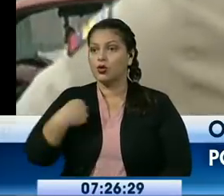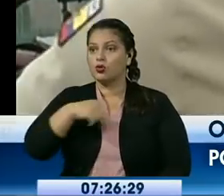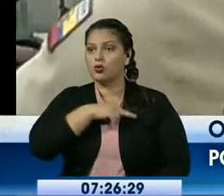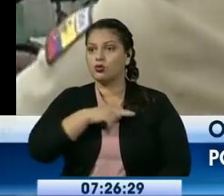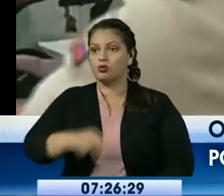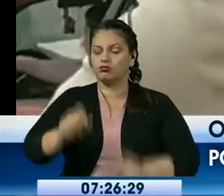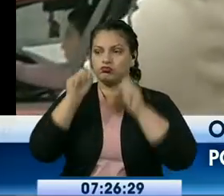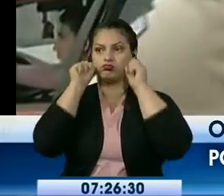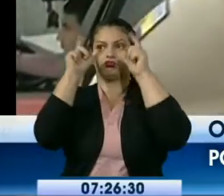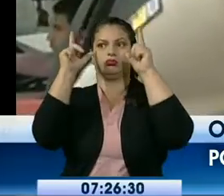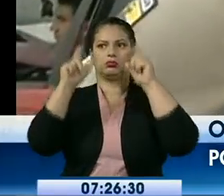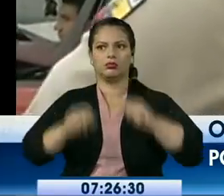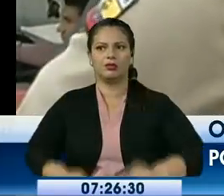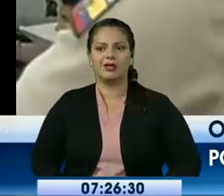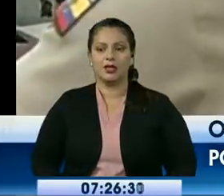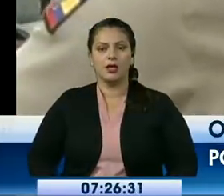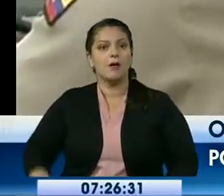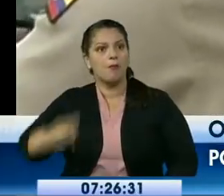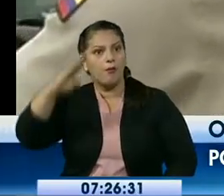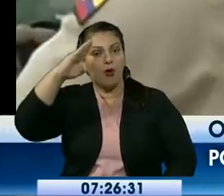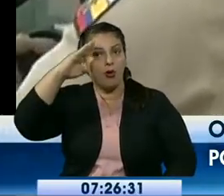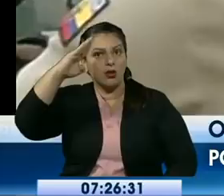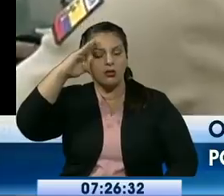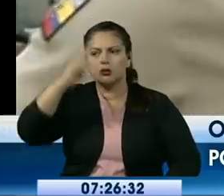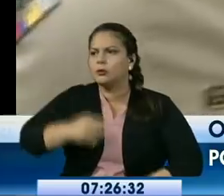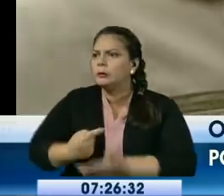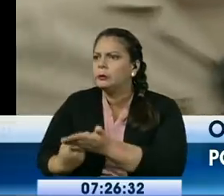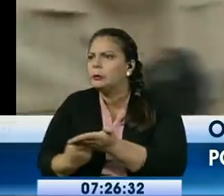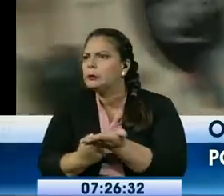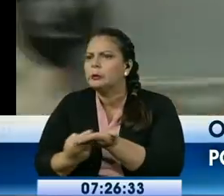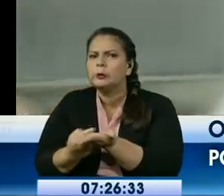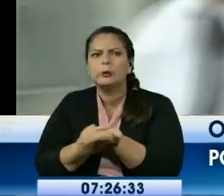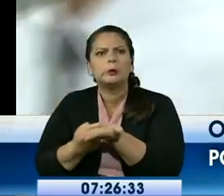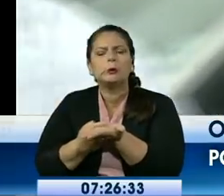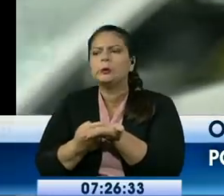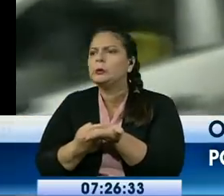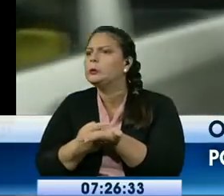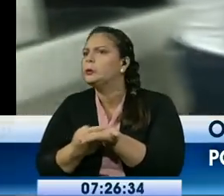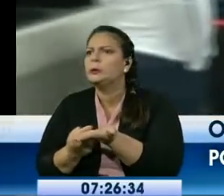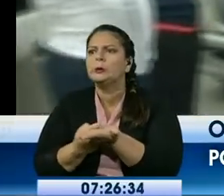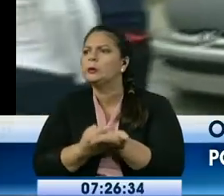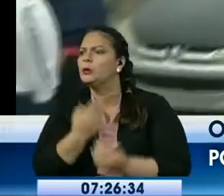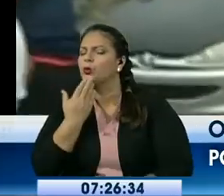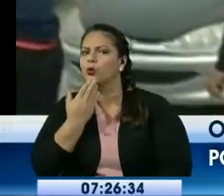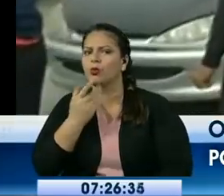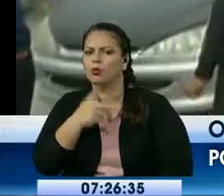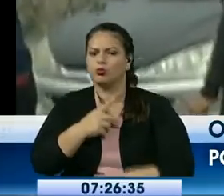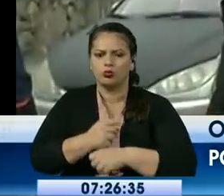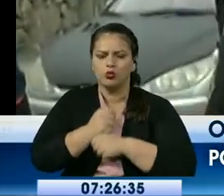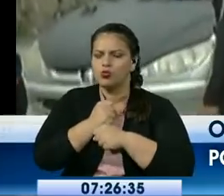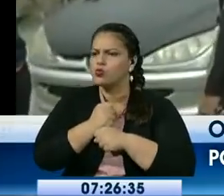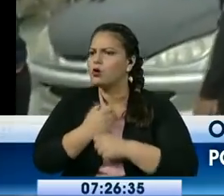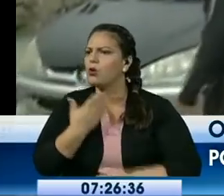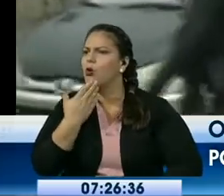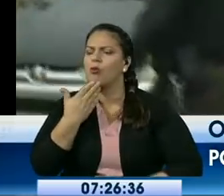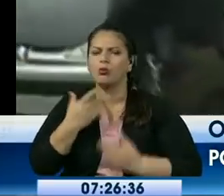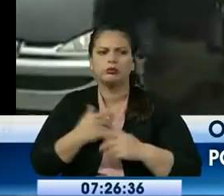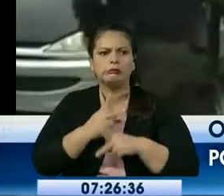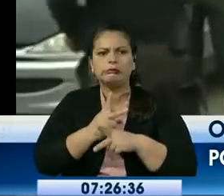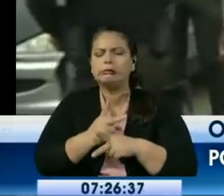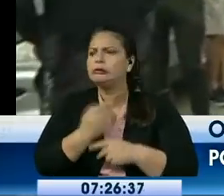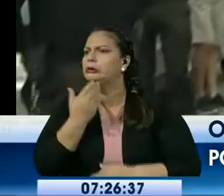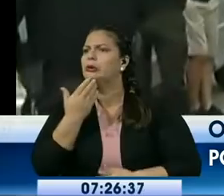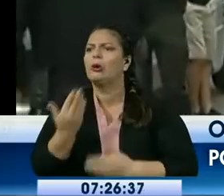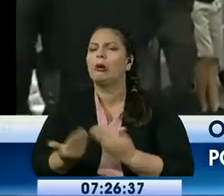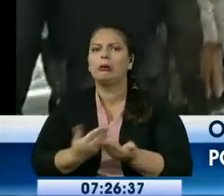de forma interna. Pero igual, para nosotros la lucha contra la delincuencia continúa, más aún aquí en Guayaquil, que es una de las ciudades